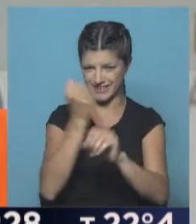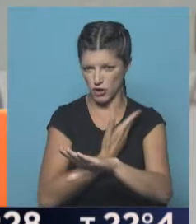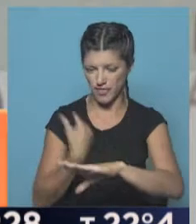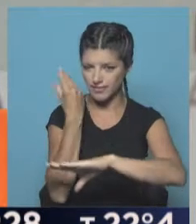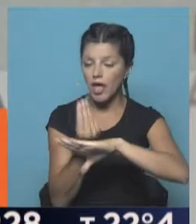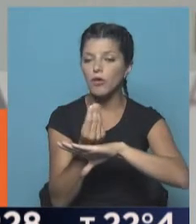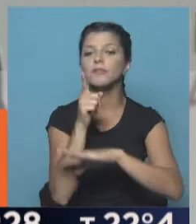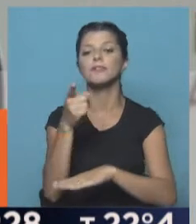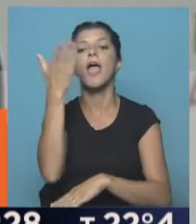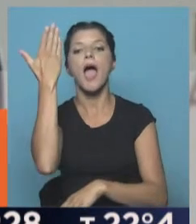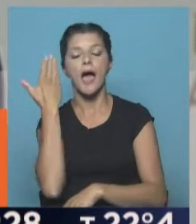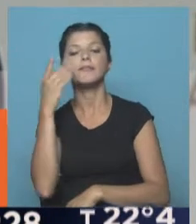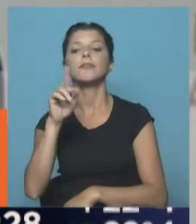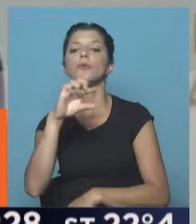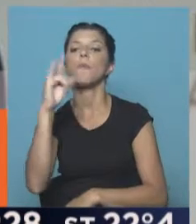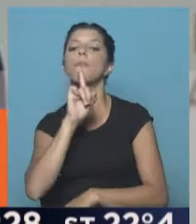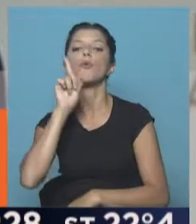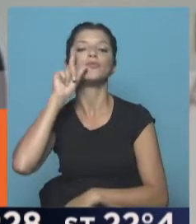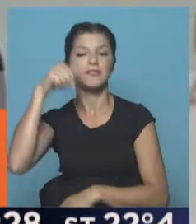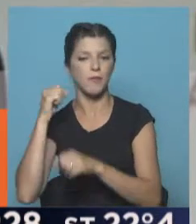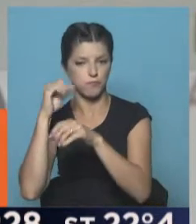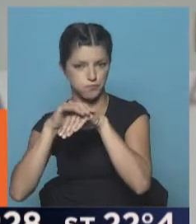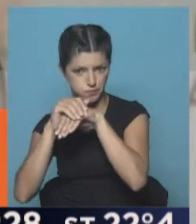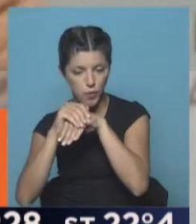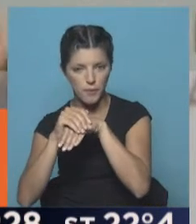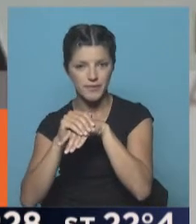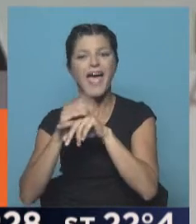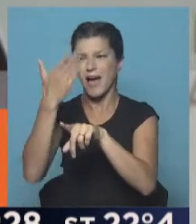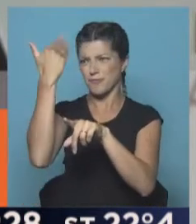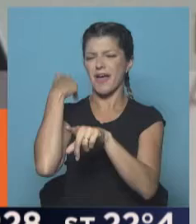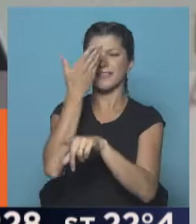de la Amistad de manos de Putin. Por esos años, ExxonMobil